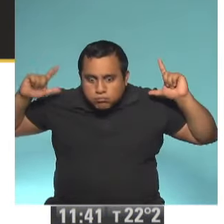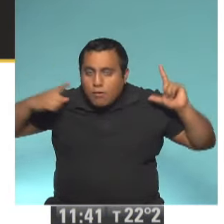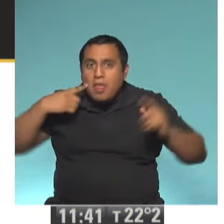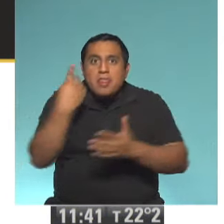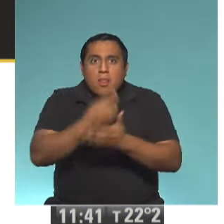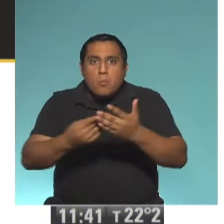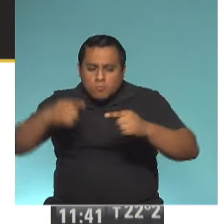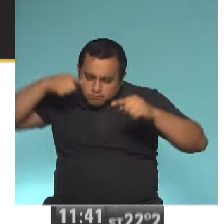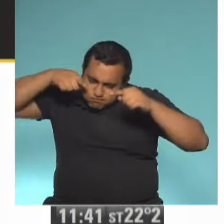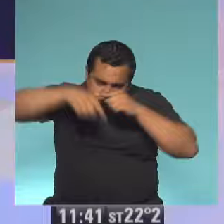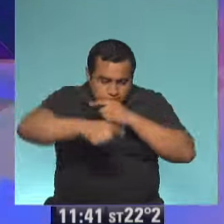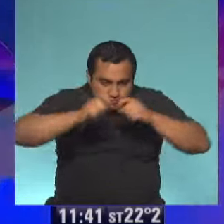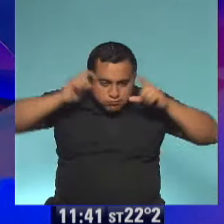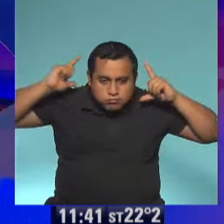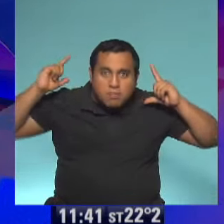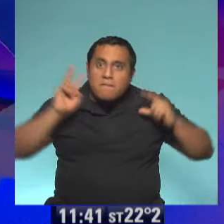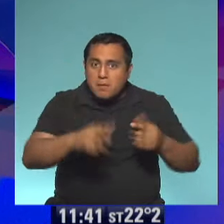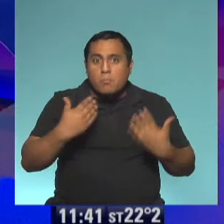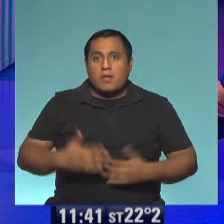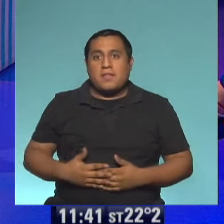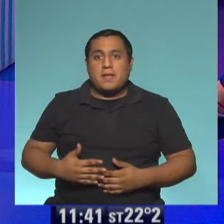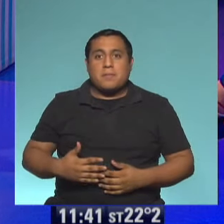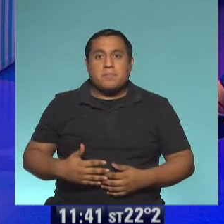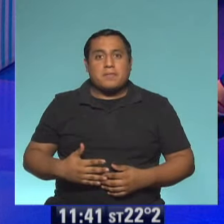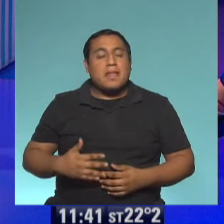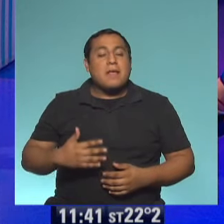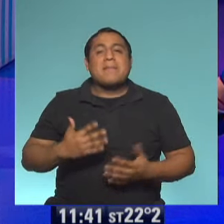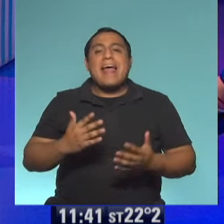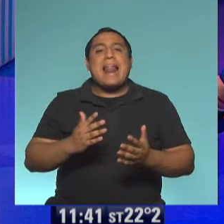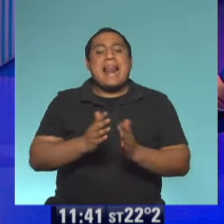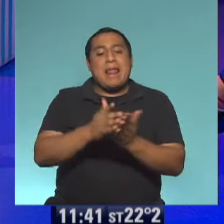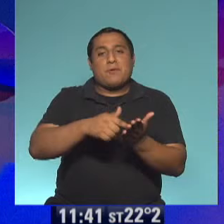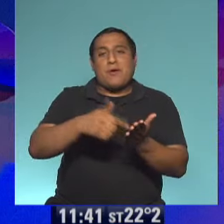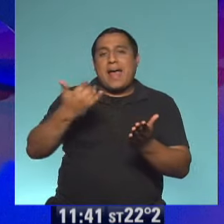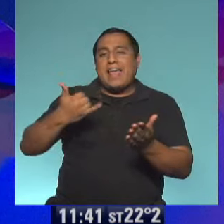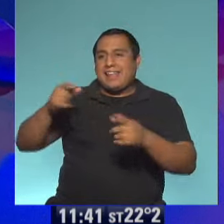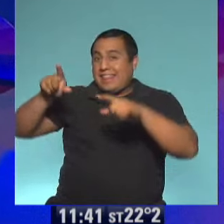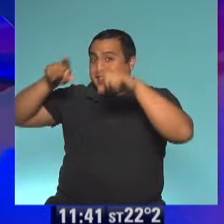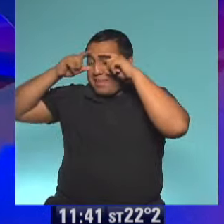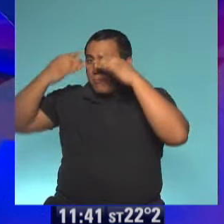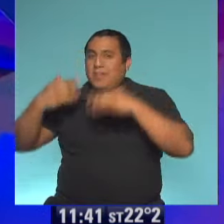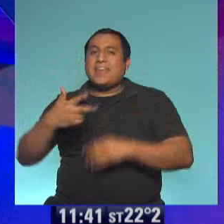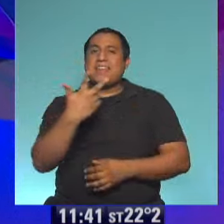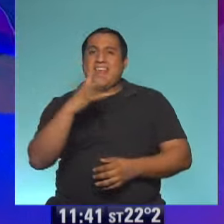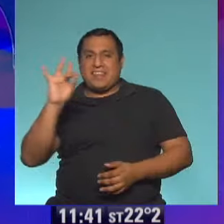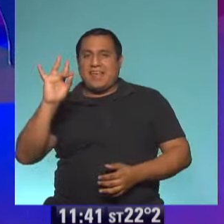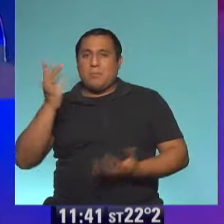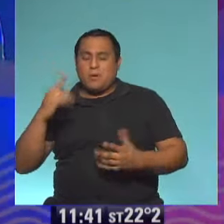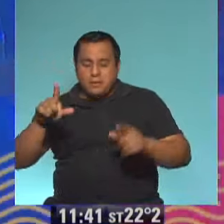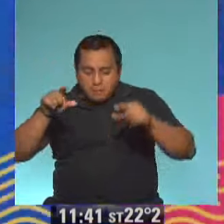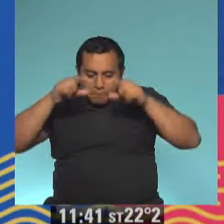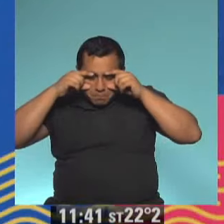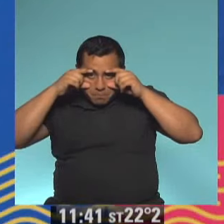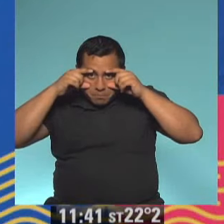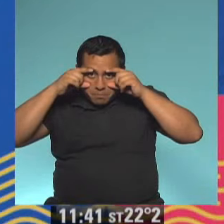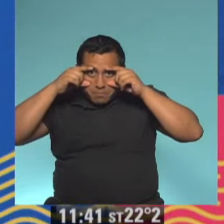dibujo. Y este libro parece que viene como con unas gafas para ver esta imagen en 3 dimensiones. Y entonces ahí, ¿qué